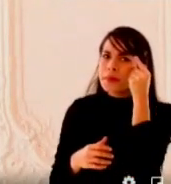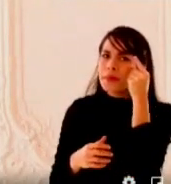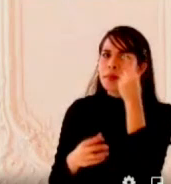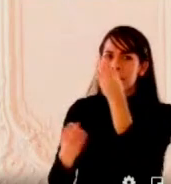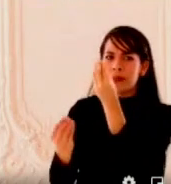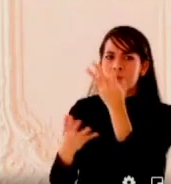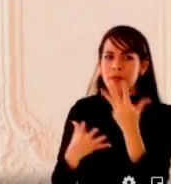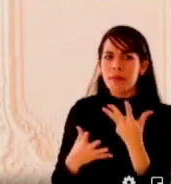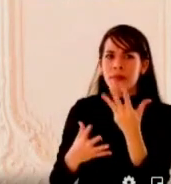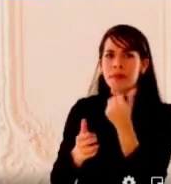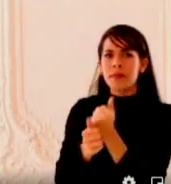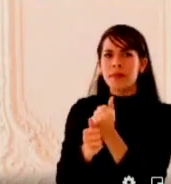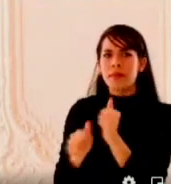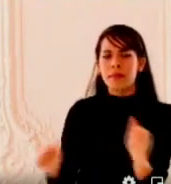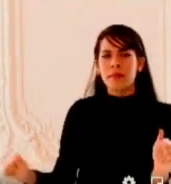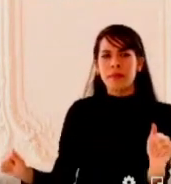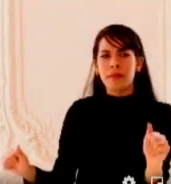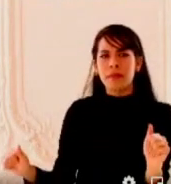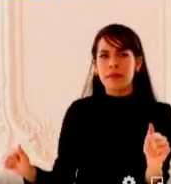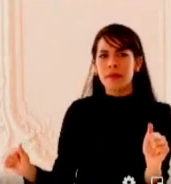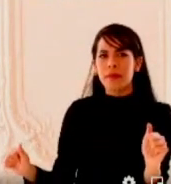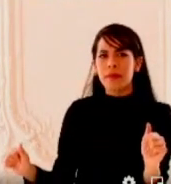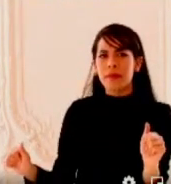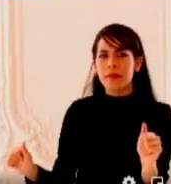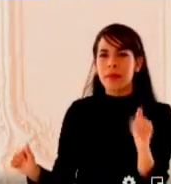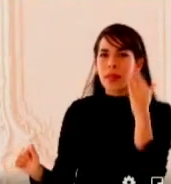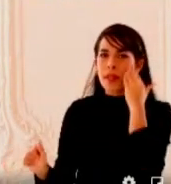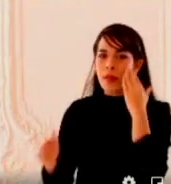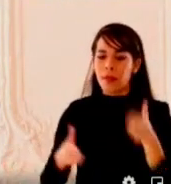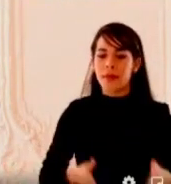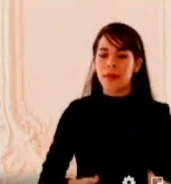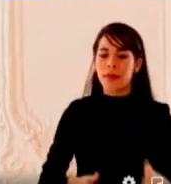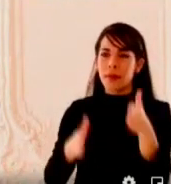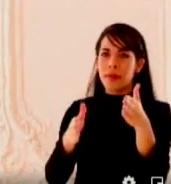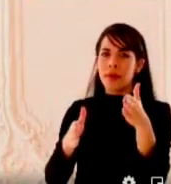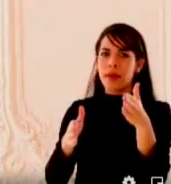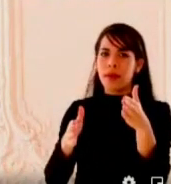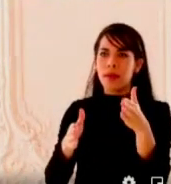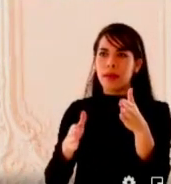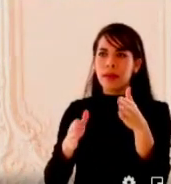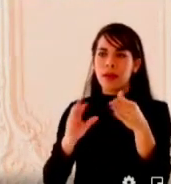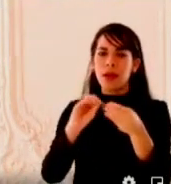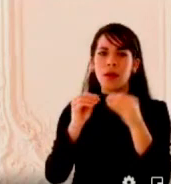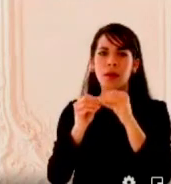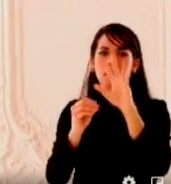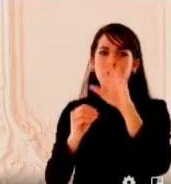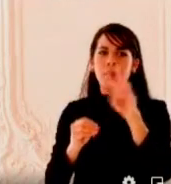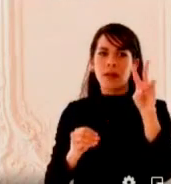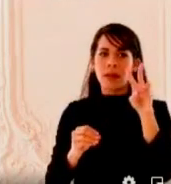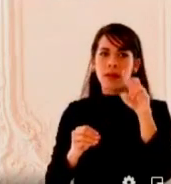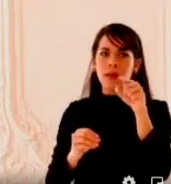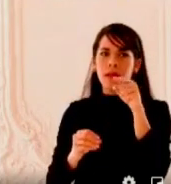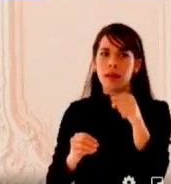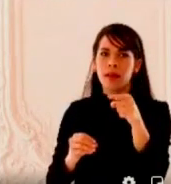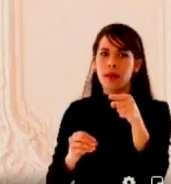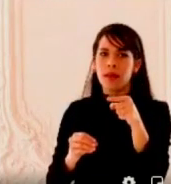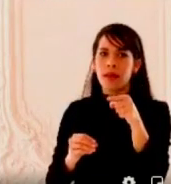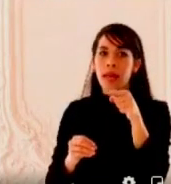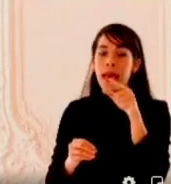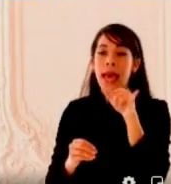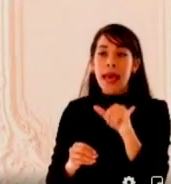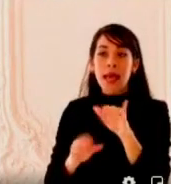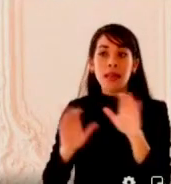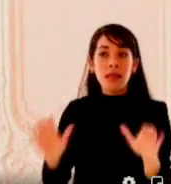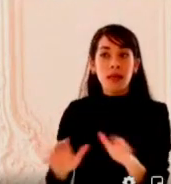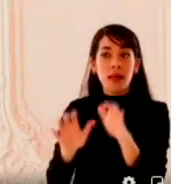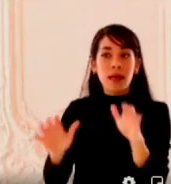que iban a terminar la PR-10 y el Expreso 22 hasta Aguadilla. Le pregunto si eso se va a hacer por el gobierno o se va a hacer